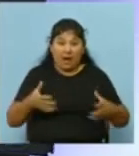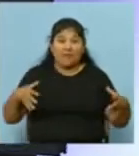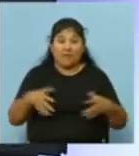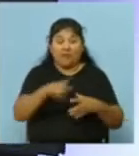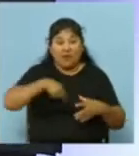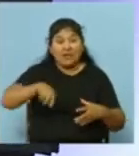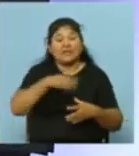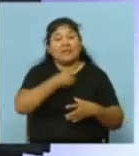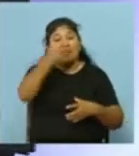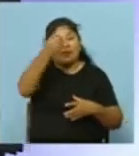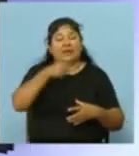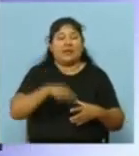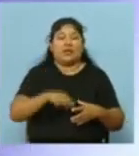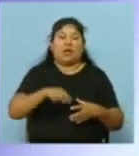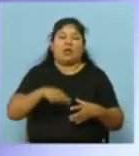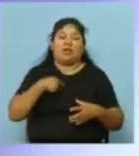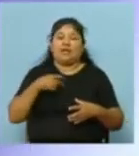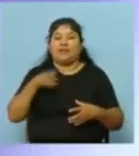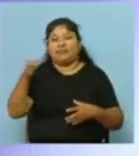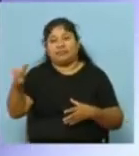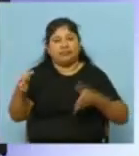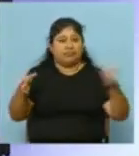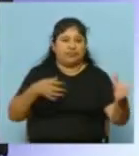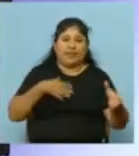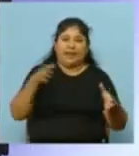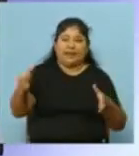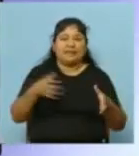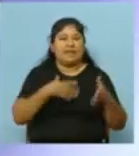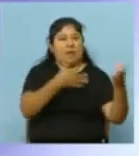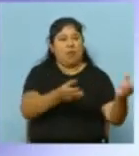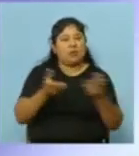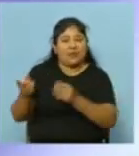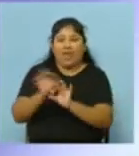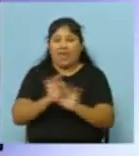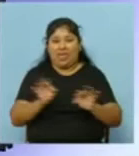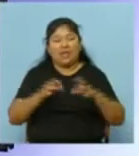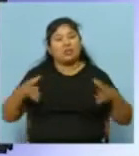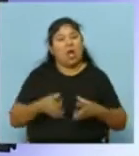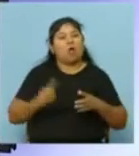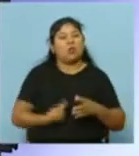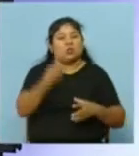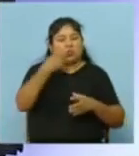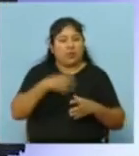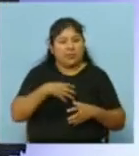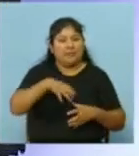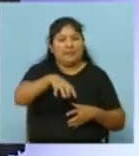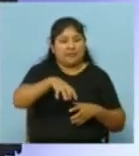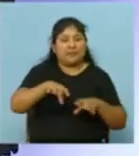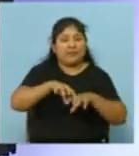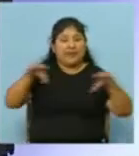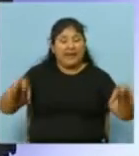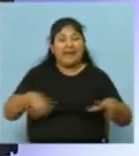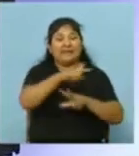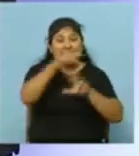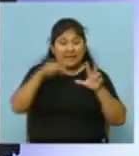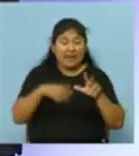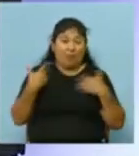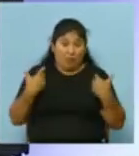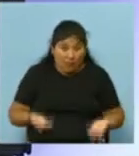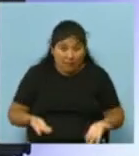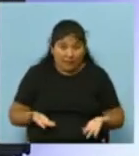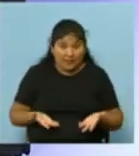que no favorezca a algunos de los dos que hemos decir de las dos posiciones de lo tanto el macrismo como el que usted mismo